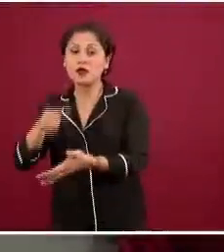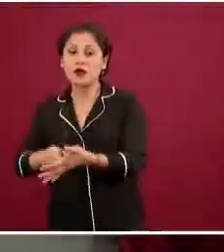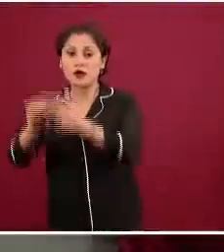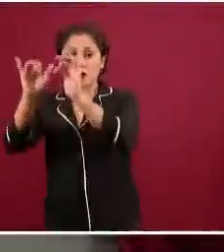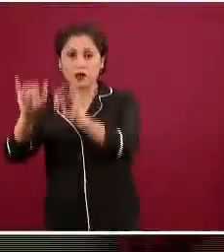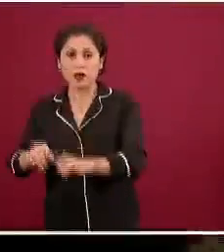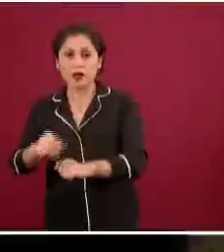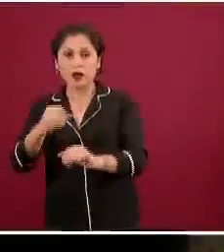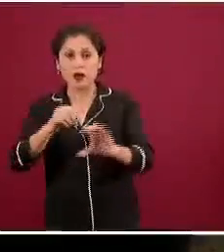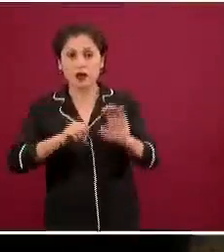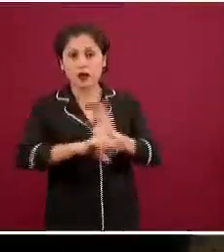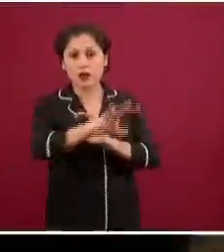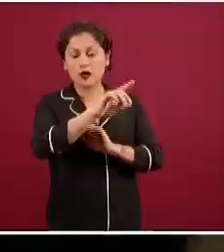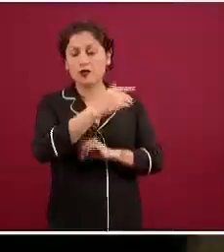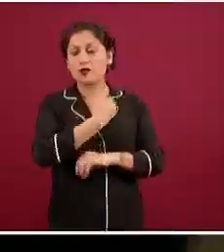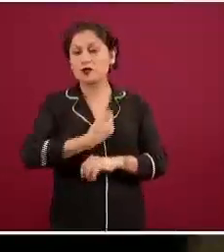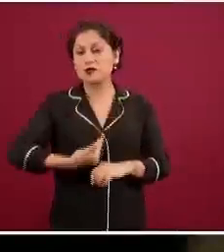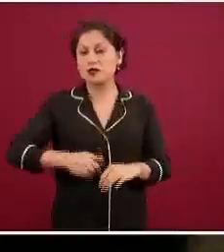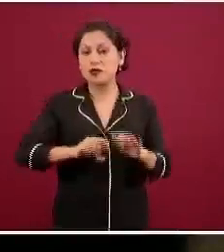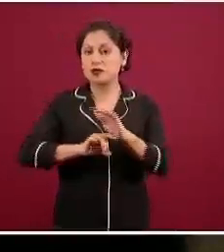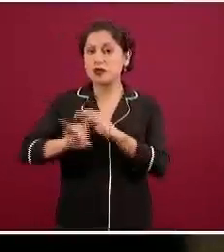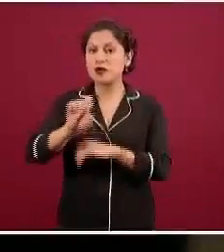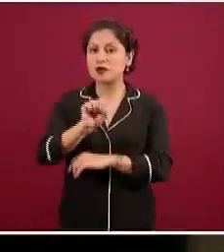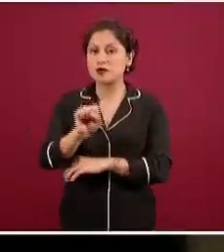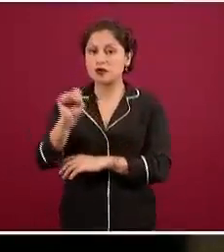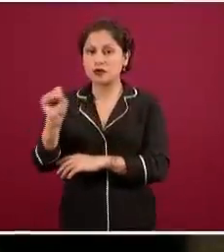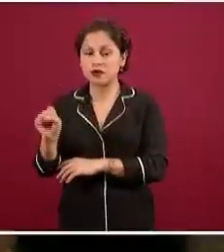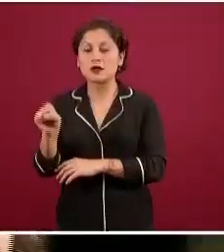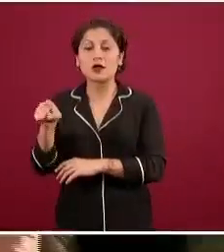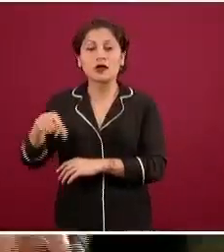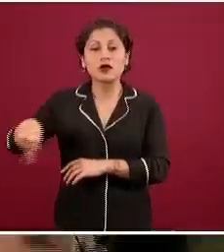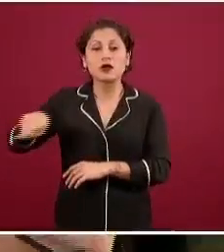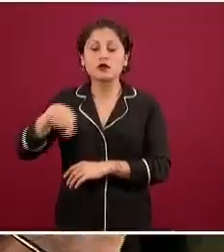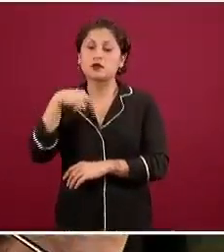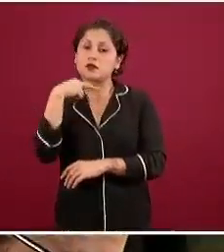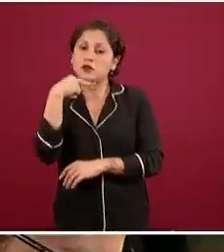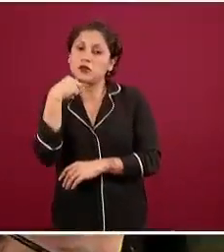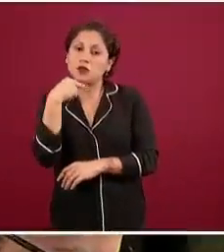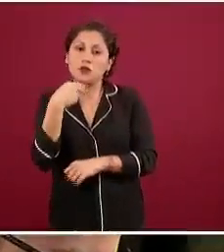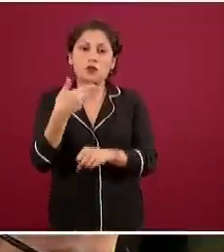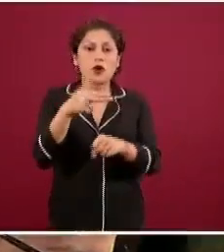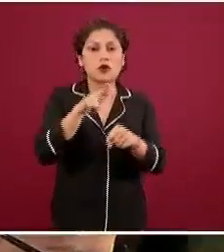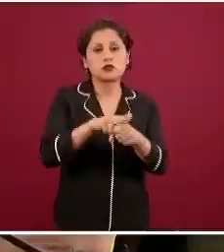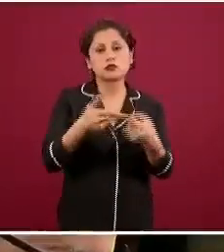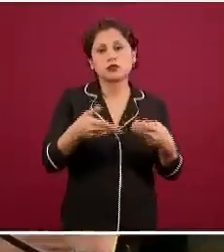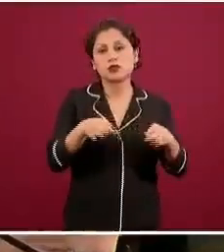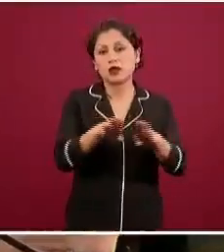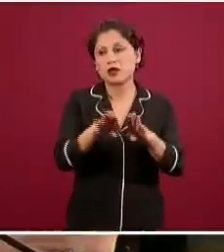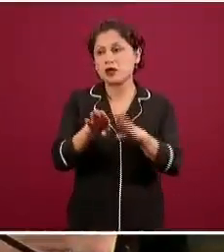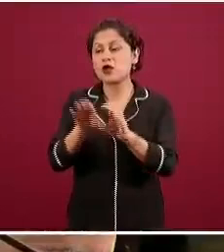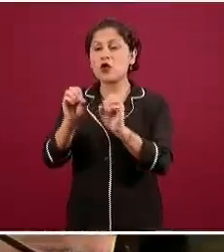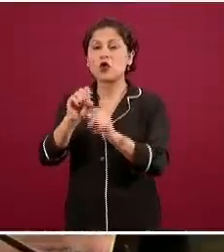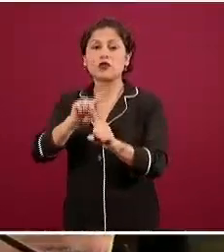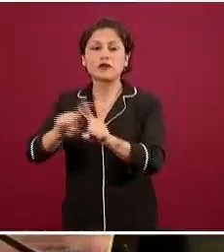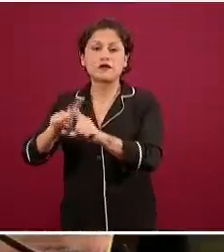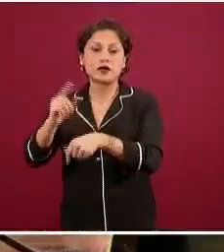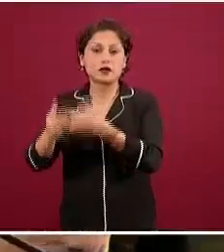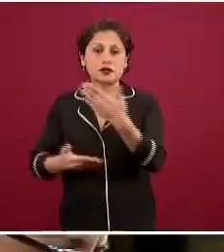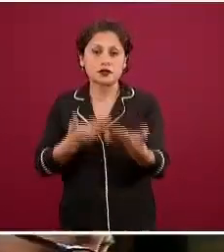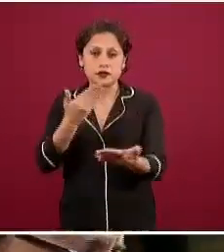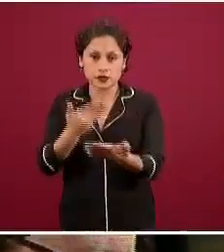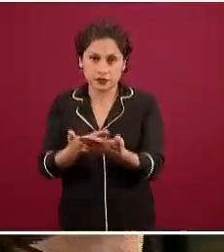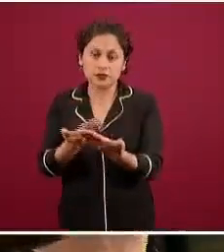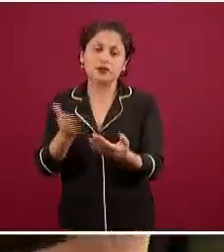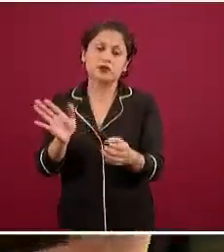Salud sobre su preocupación de el cierre de diversos servicios por la emergencia sanitaria. Y